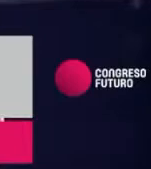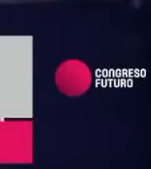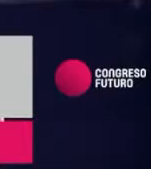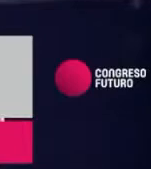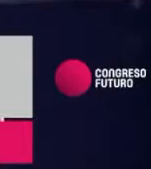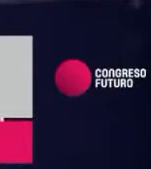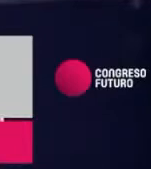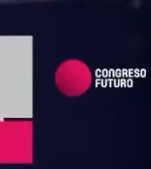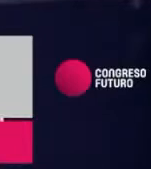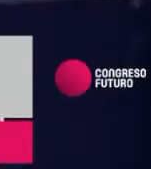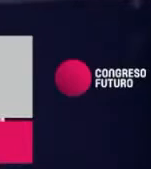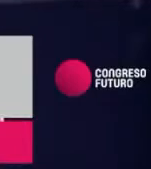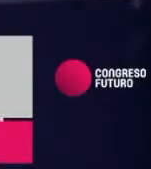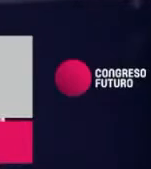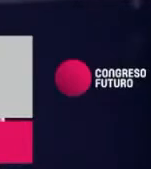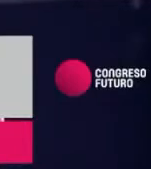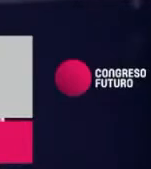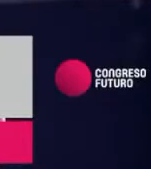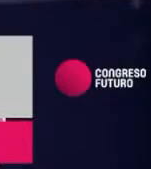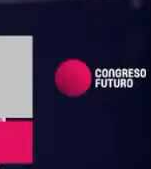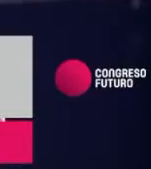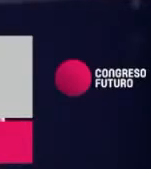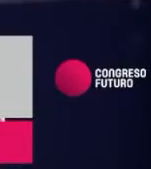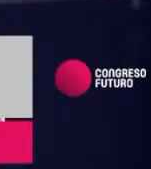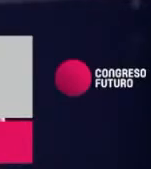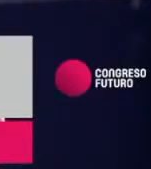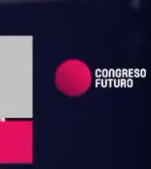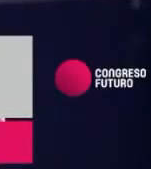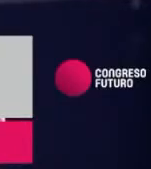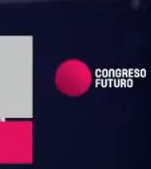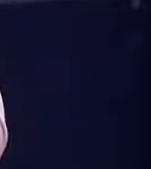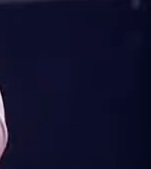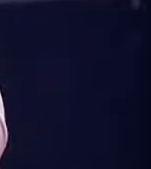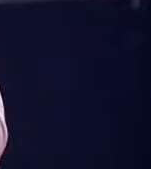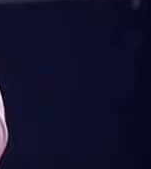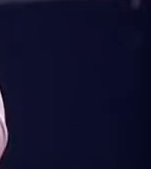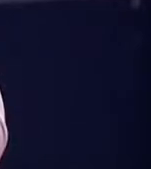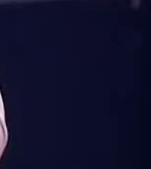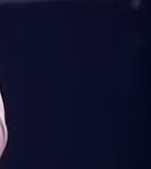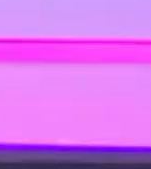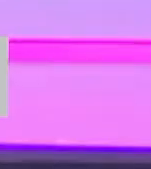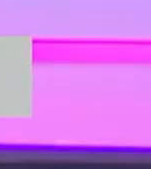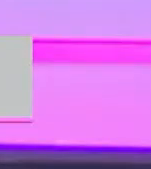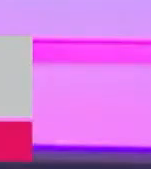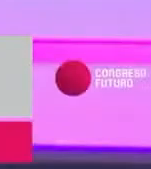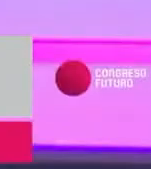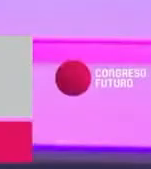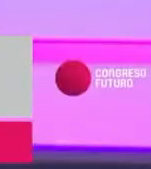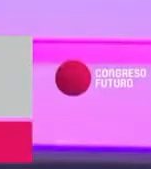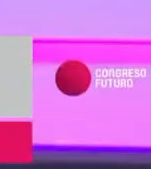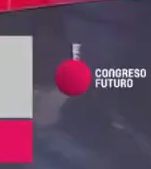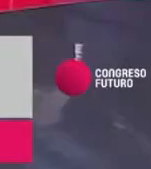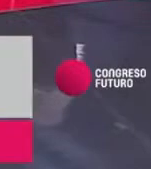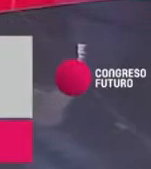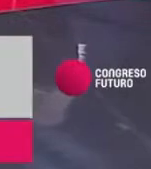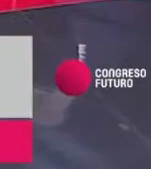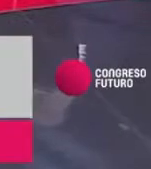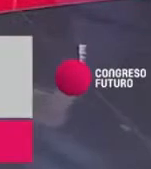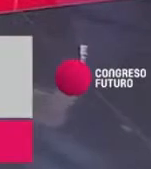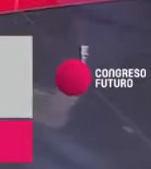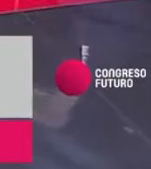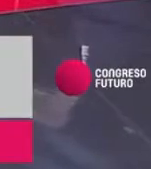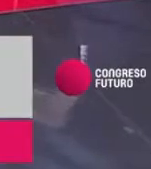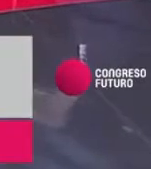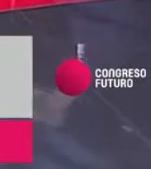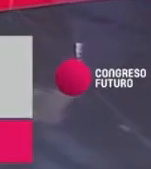para derribar los estereotipos femeninos, tanto en la publicidad, en marketing, y también hay grupos de jóvenes chilenas